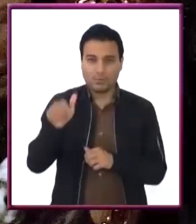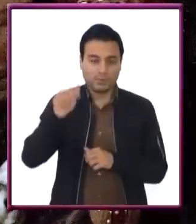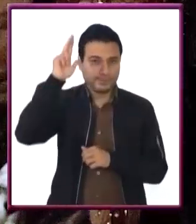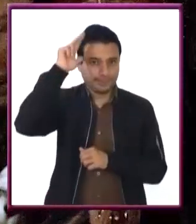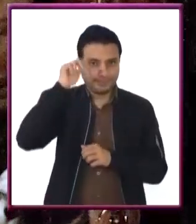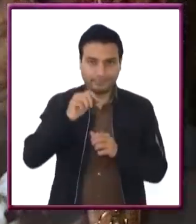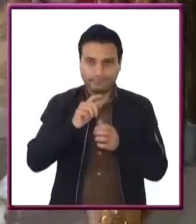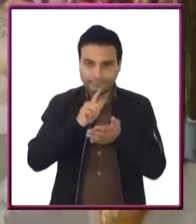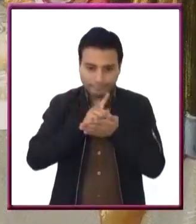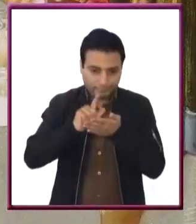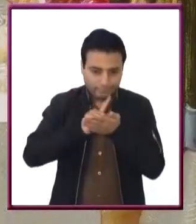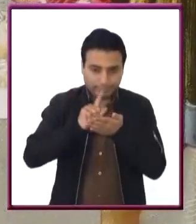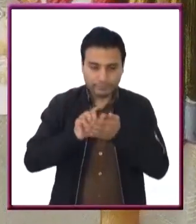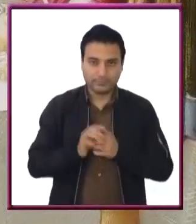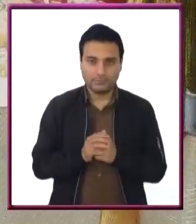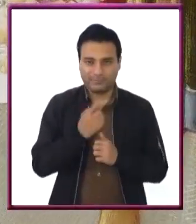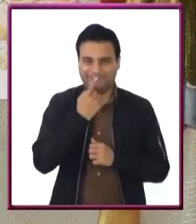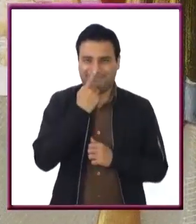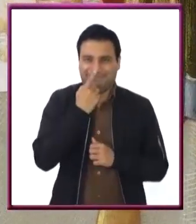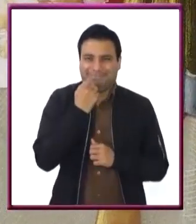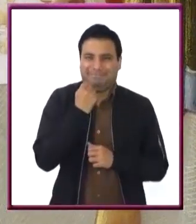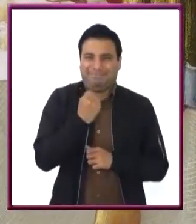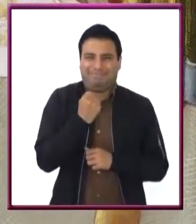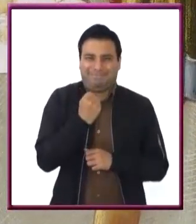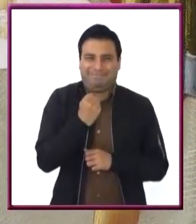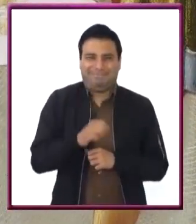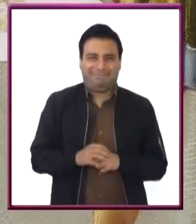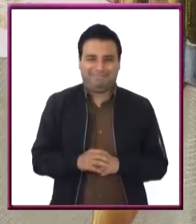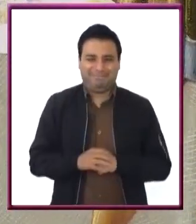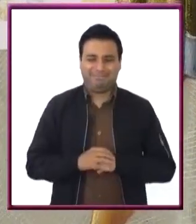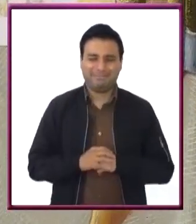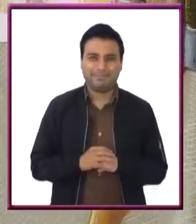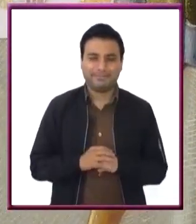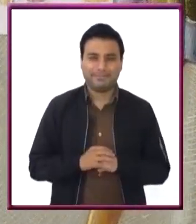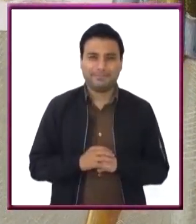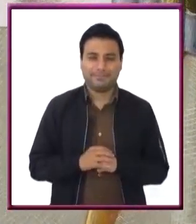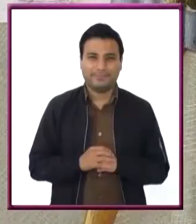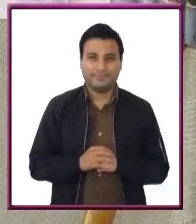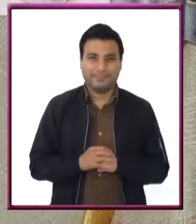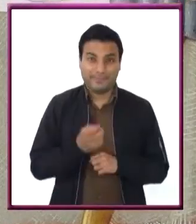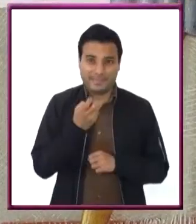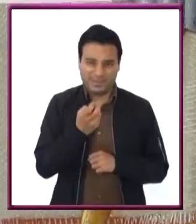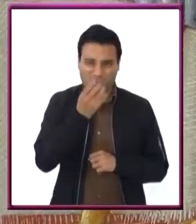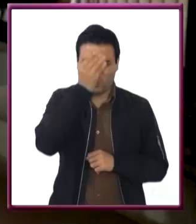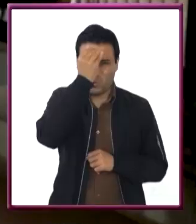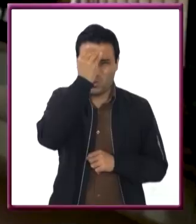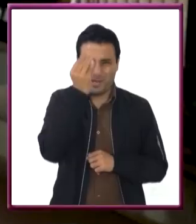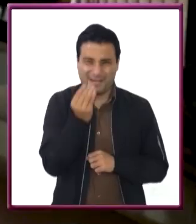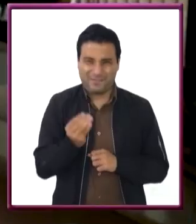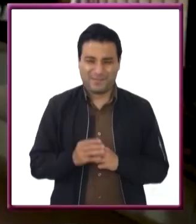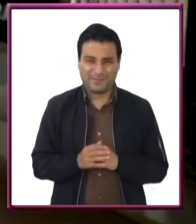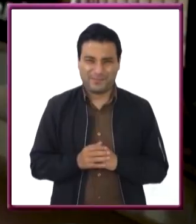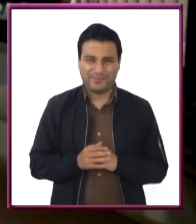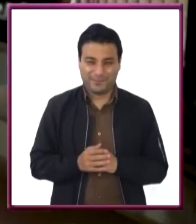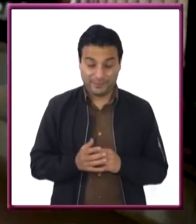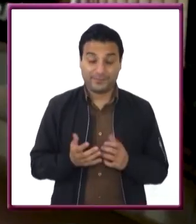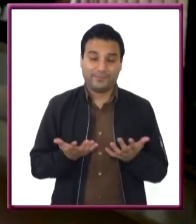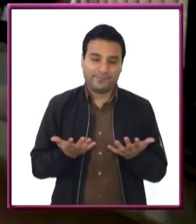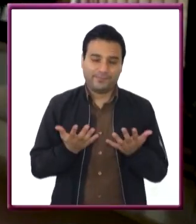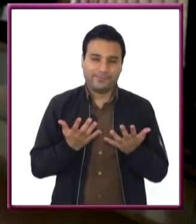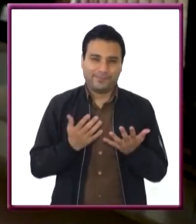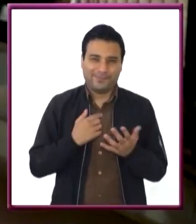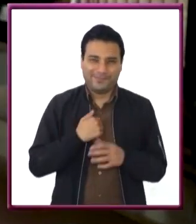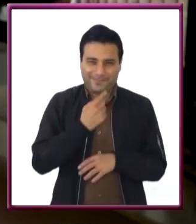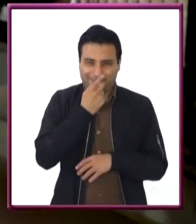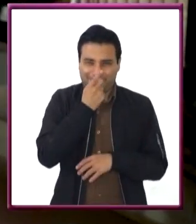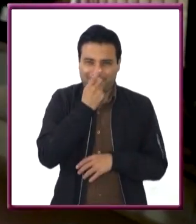a bañar. Sin embargo, los olores pues no se les quitaban fácilmente y aquello era terrible. Entonces, bueno, tuvo la formidable